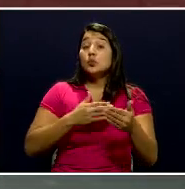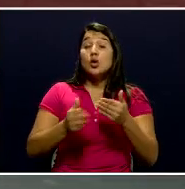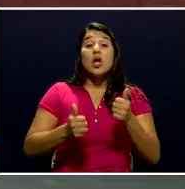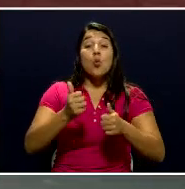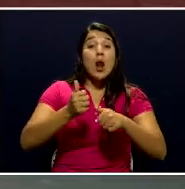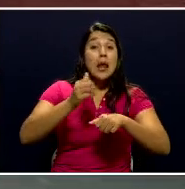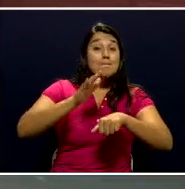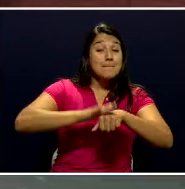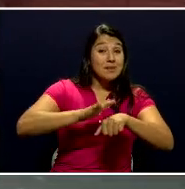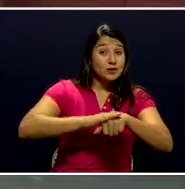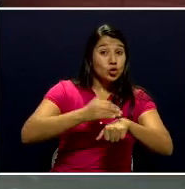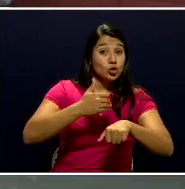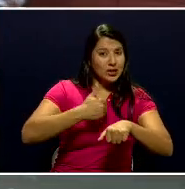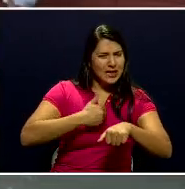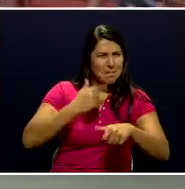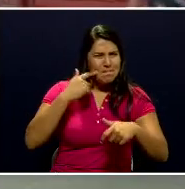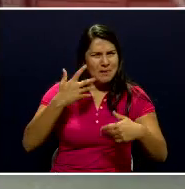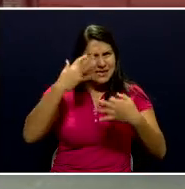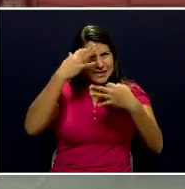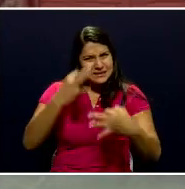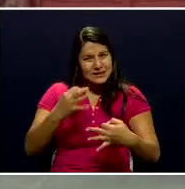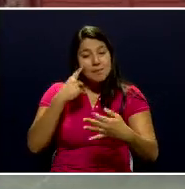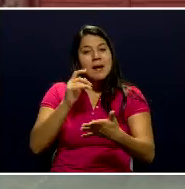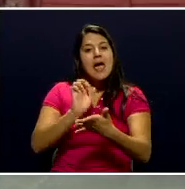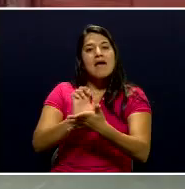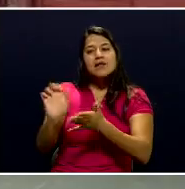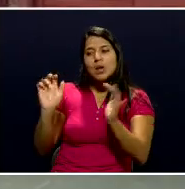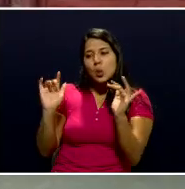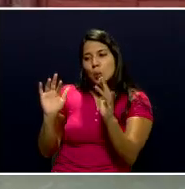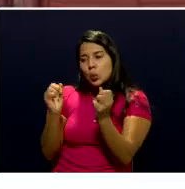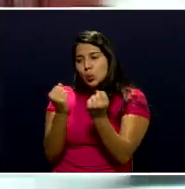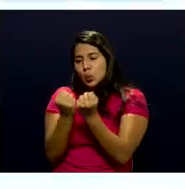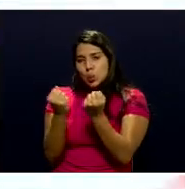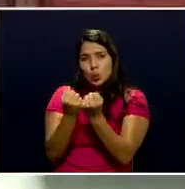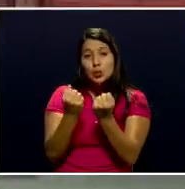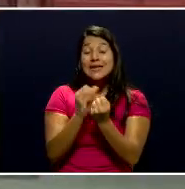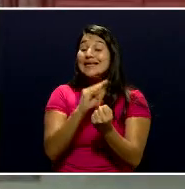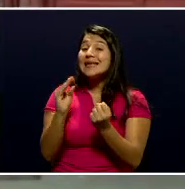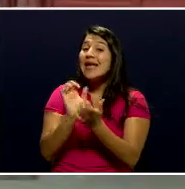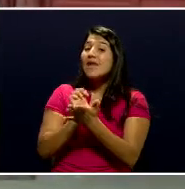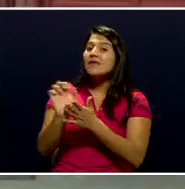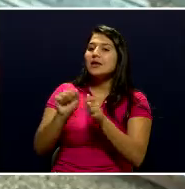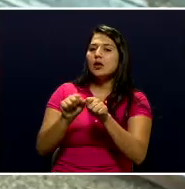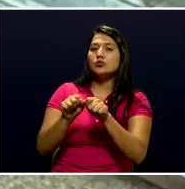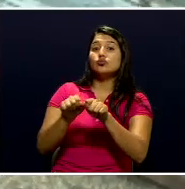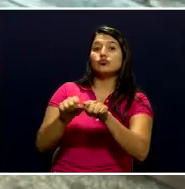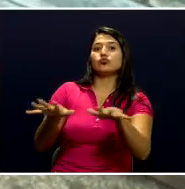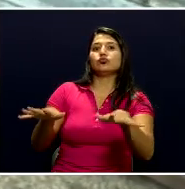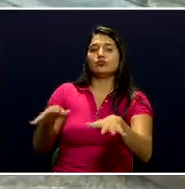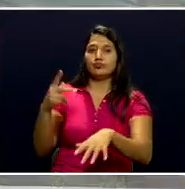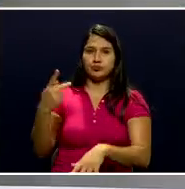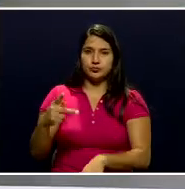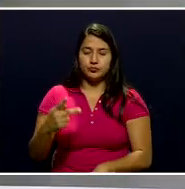medidas adoptadas son para evitar las conglomeraciones y disminuir el riesgo de contagio.